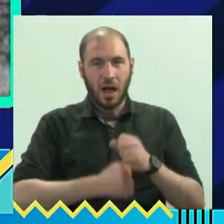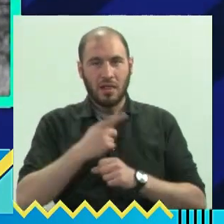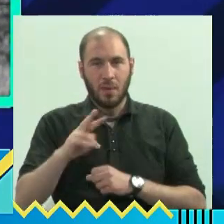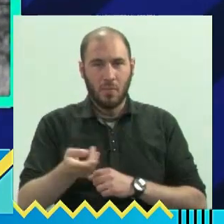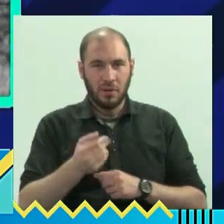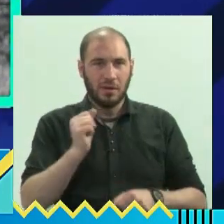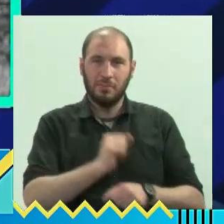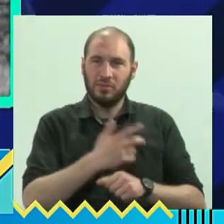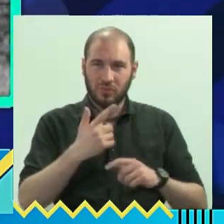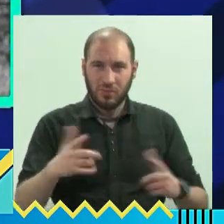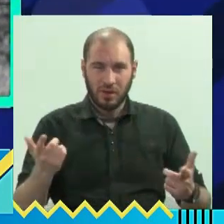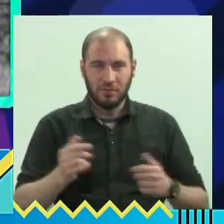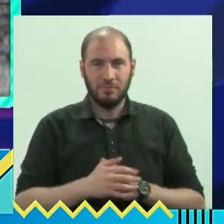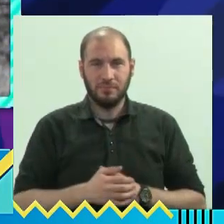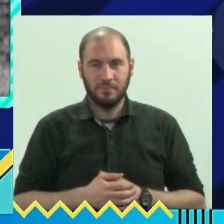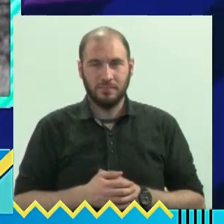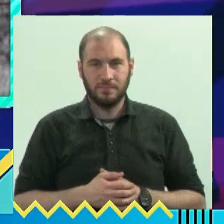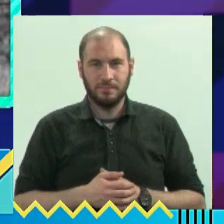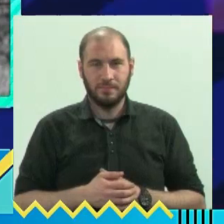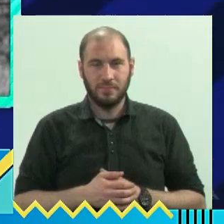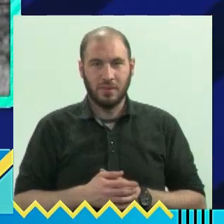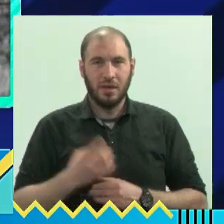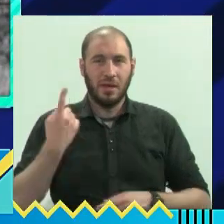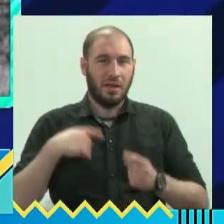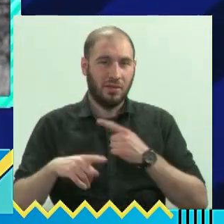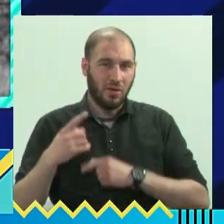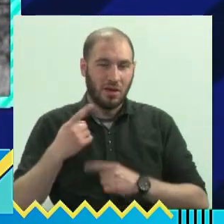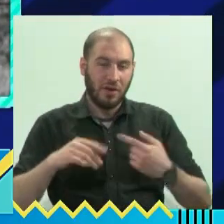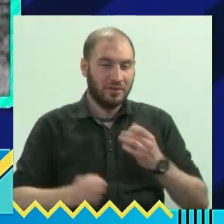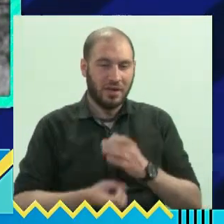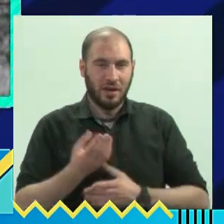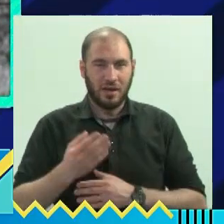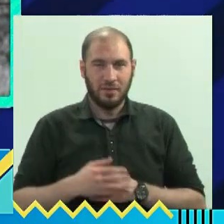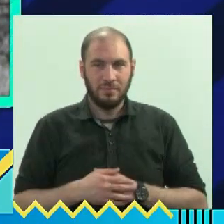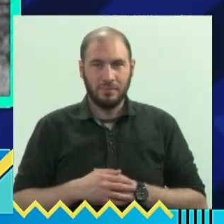es apresado. No es apresado y los mitos hacen esto, ¿no? O sea, Bairoleto